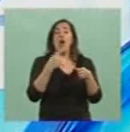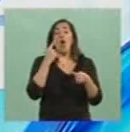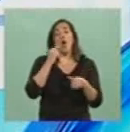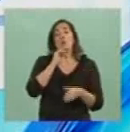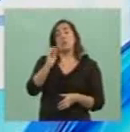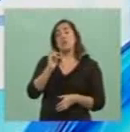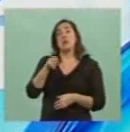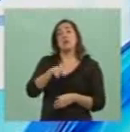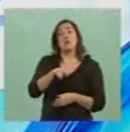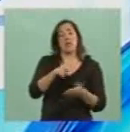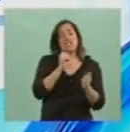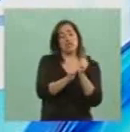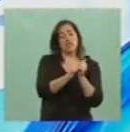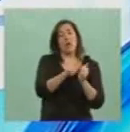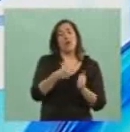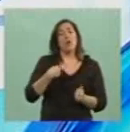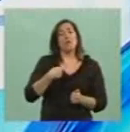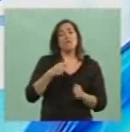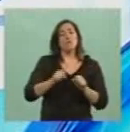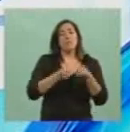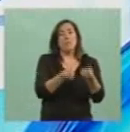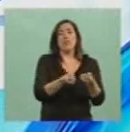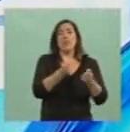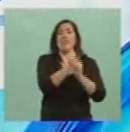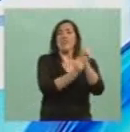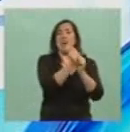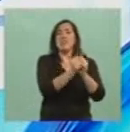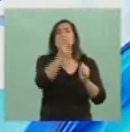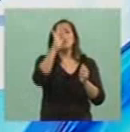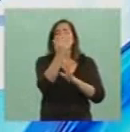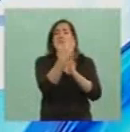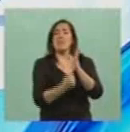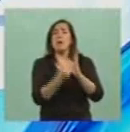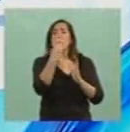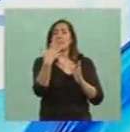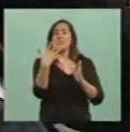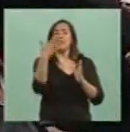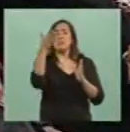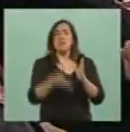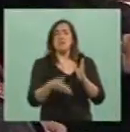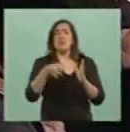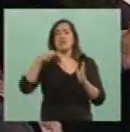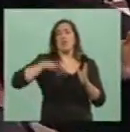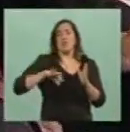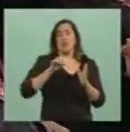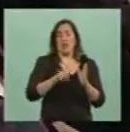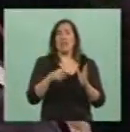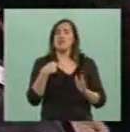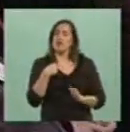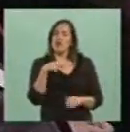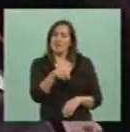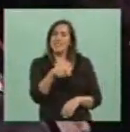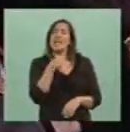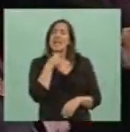fábrica y que solamente cobra, le descuenta el 25% de los salarios. Que esta es otra de las cosas que también a mí me gustaría